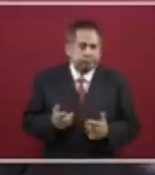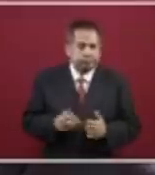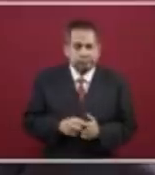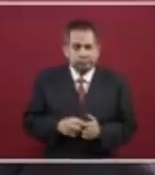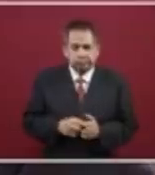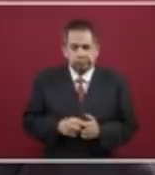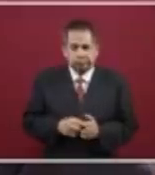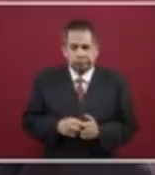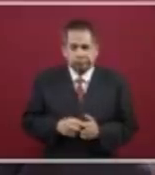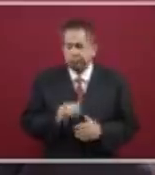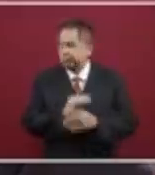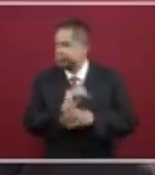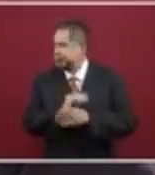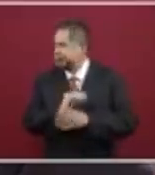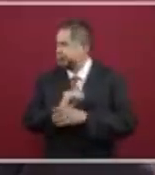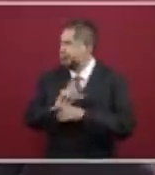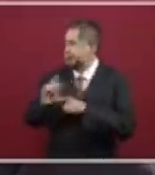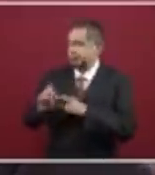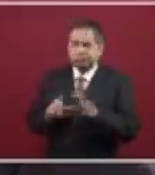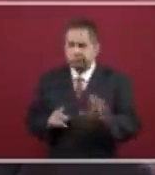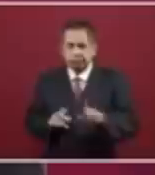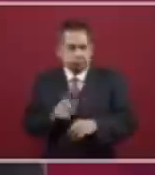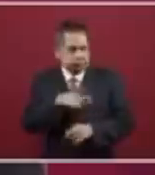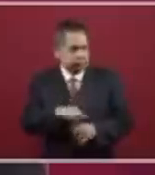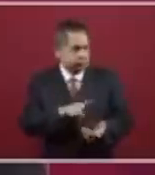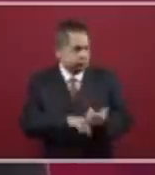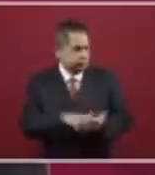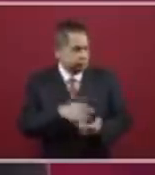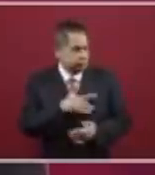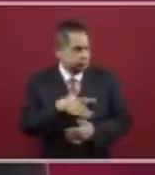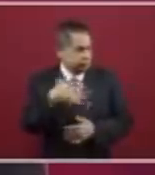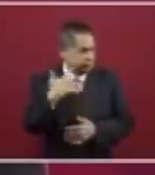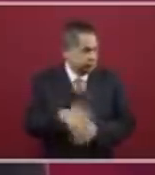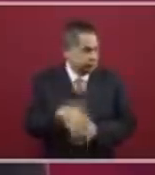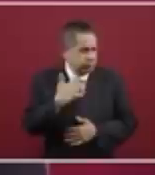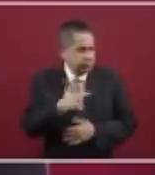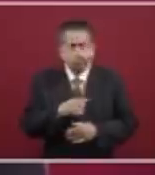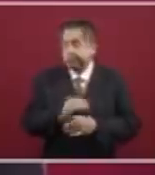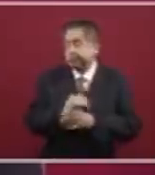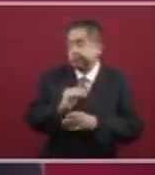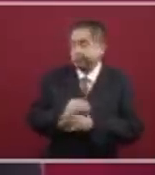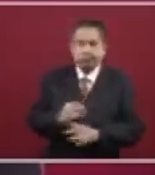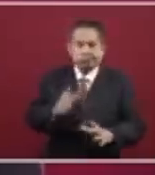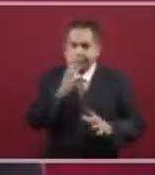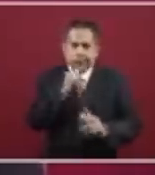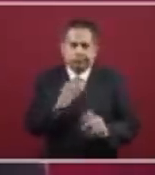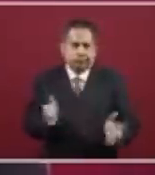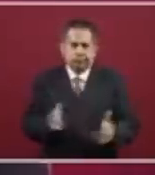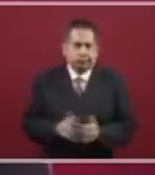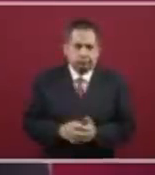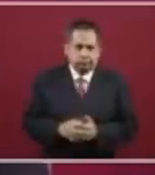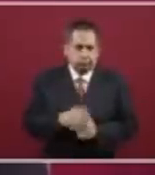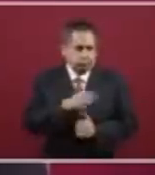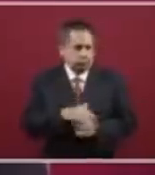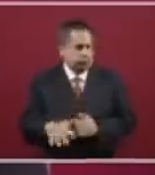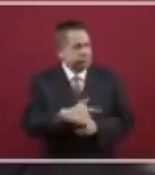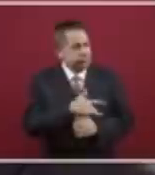dar la espalda a los dolores de la